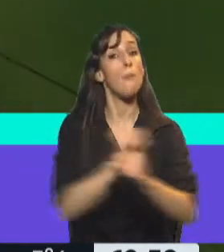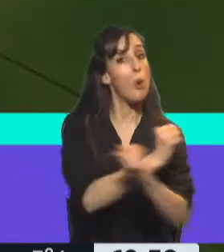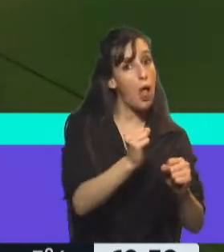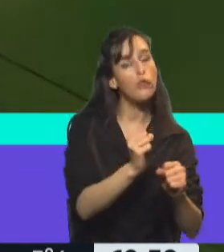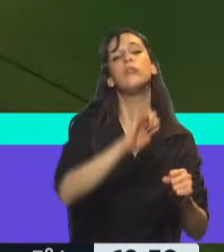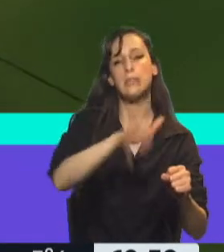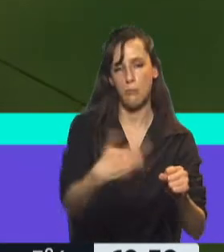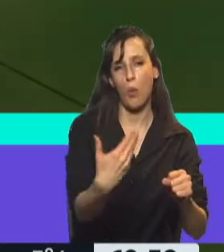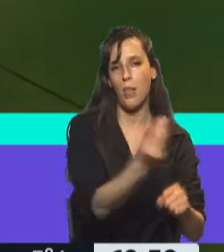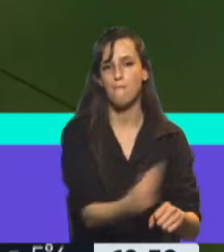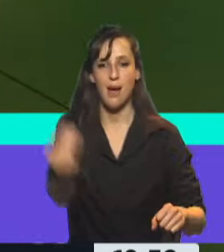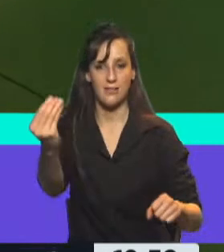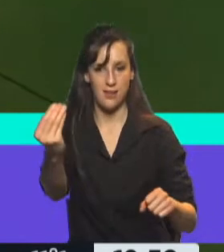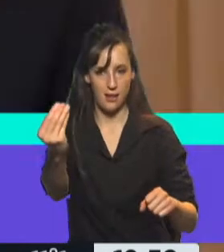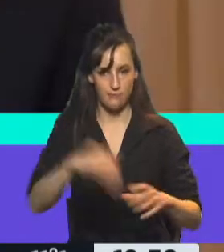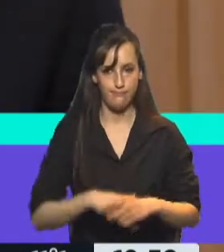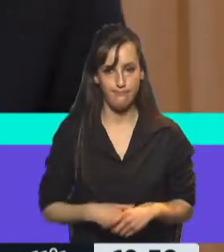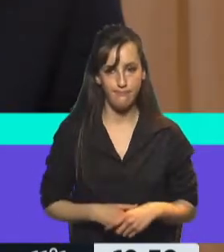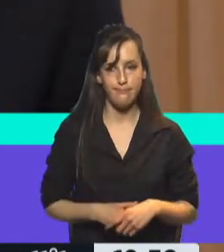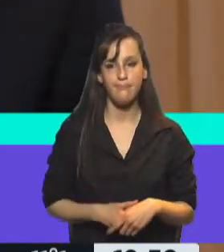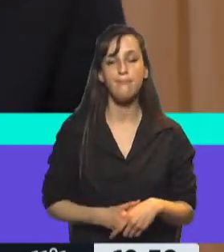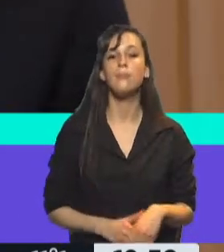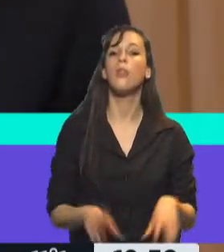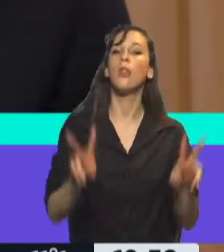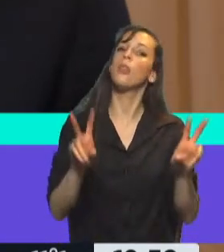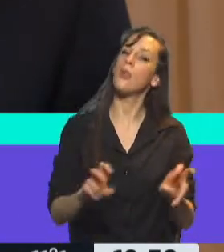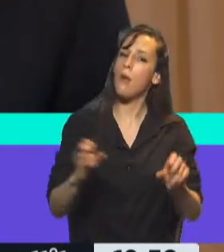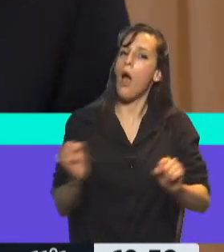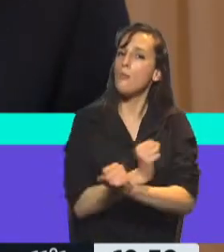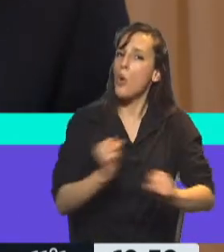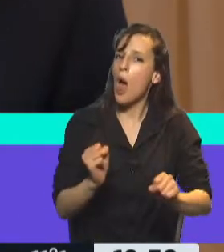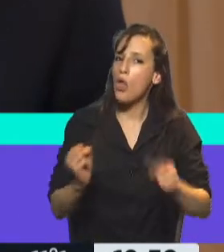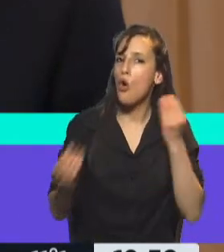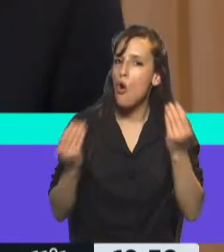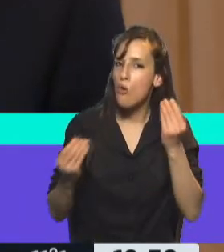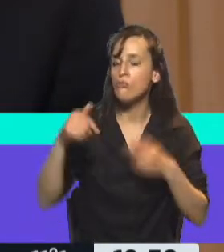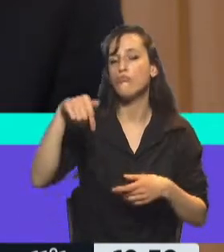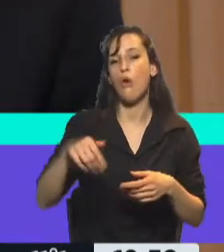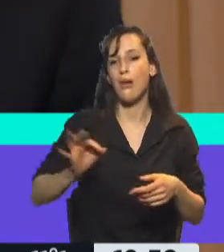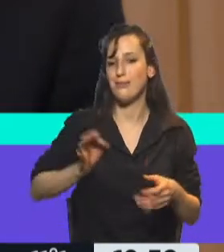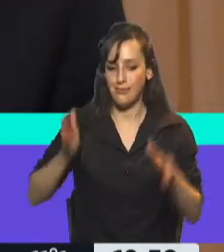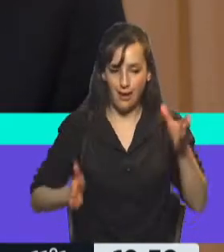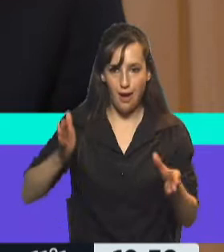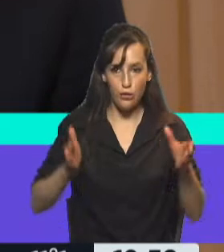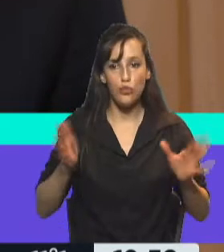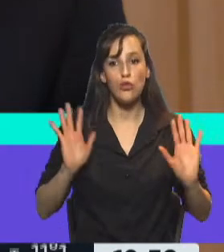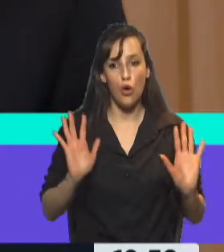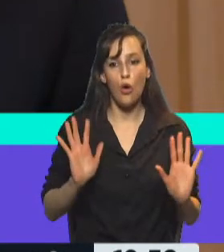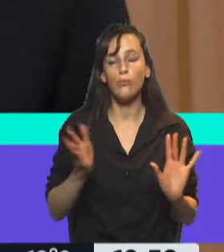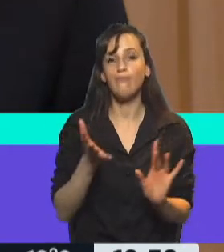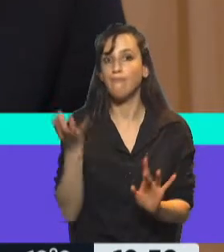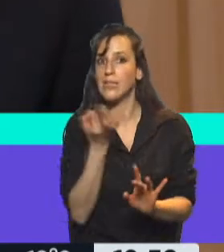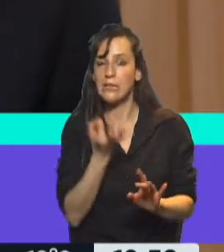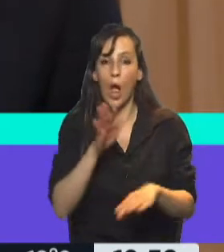pasar de año vamos a procurar las instancias de promoción de este ciclo lectivo excepcional en el marco de la pandemia